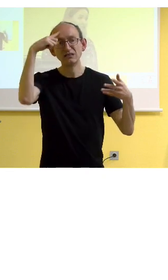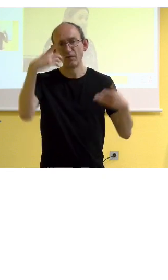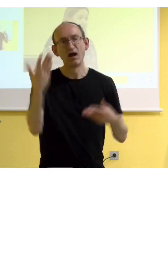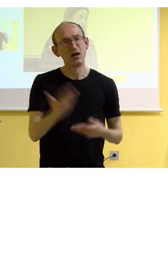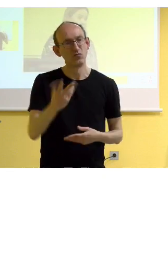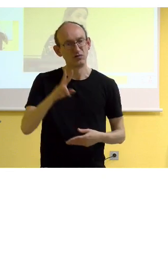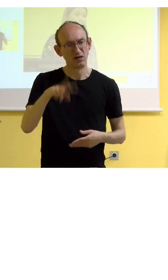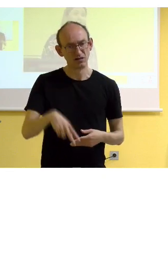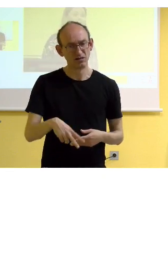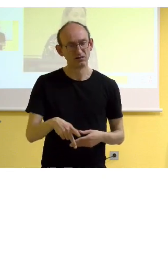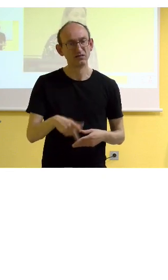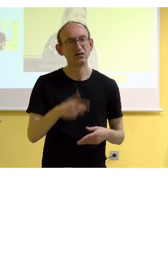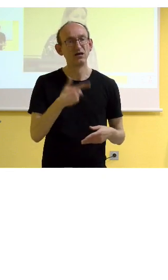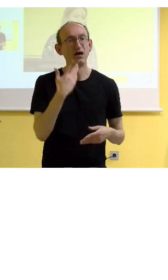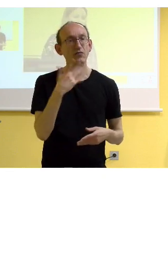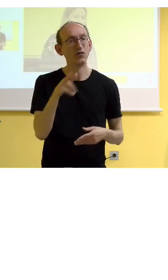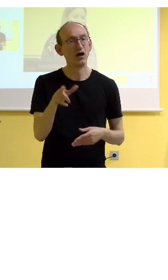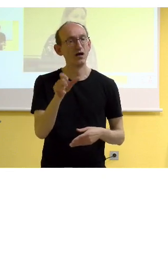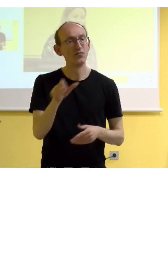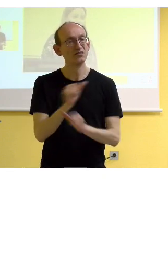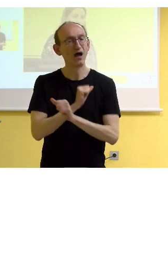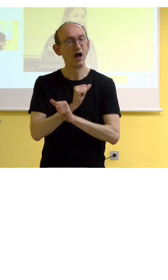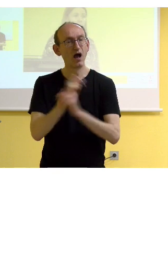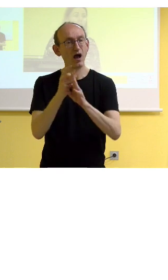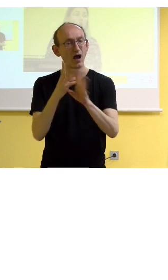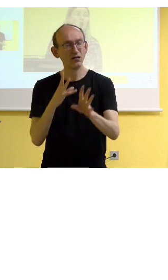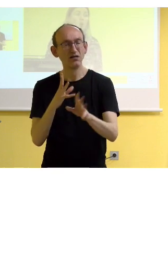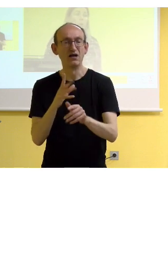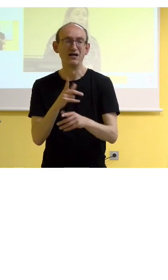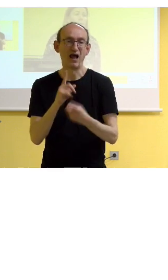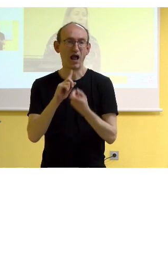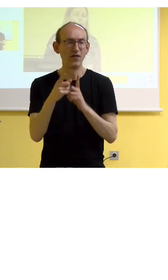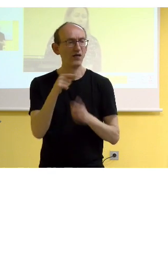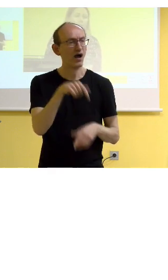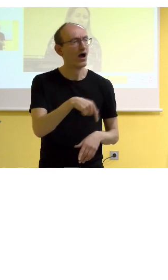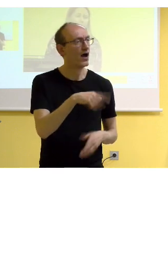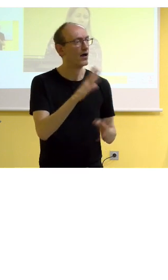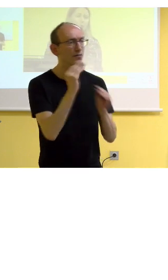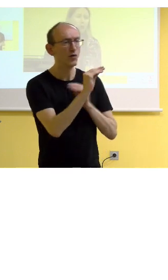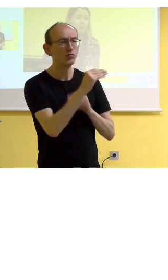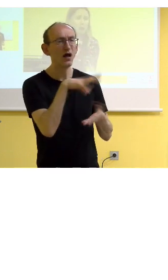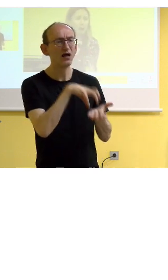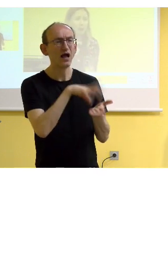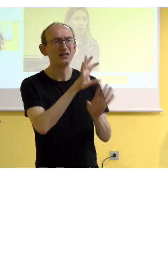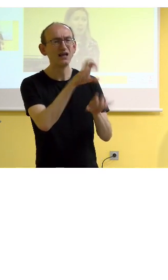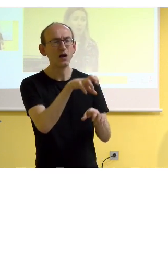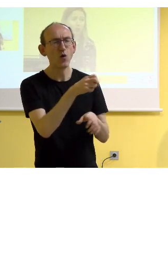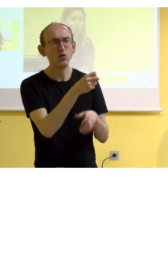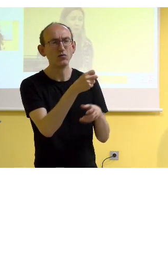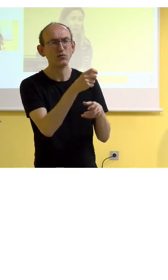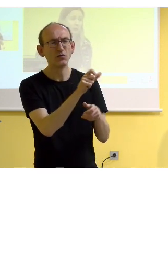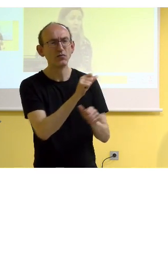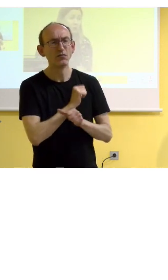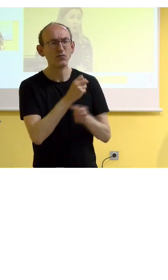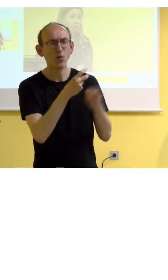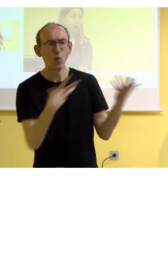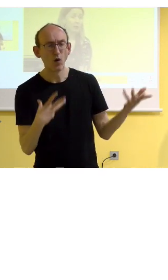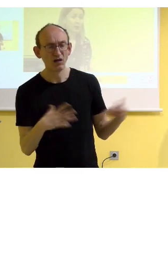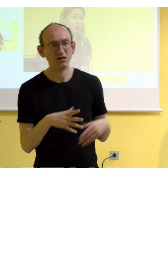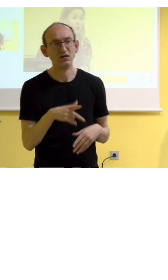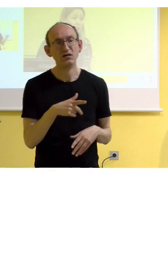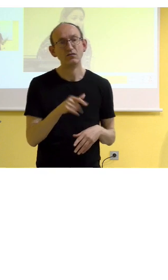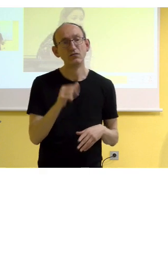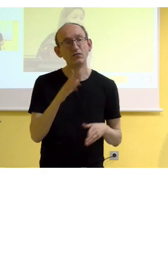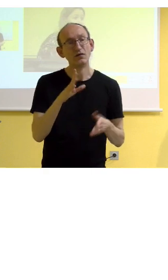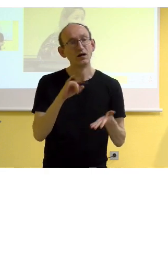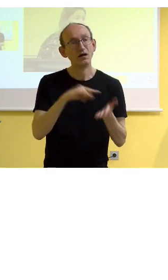Sobre todo cambian las listas de espera. En lo que me preguntabas, La lista de espera, ¿cuánto? pues mira, para un tratamiento de